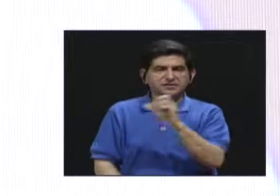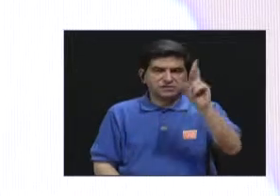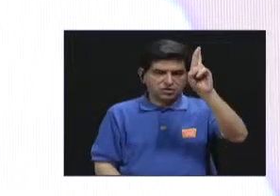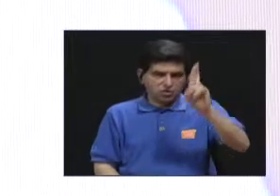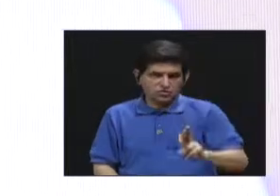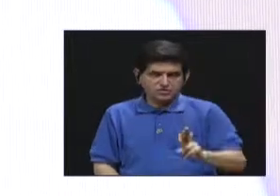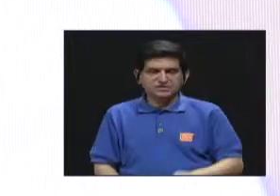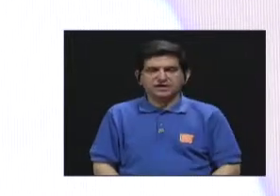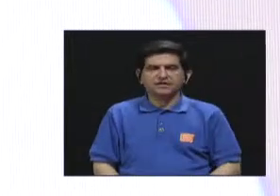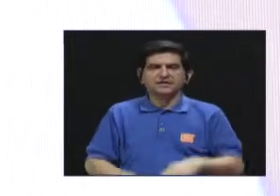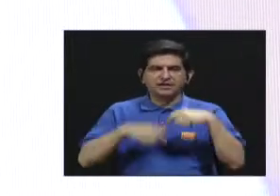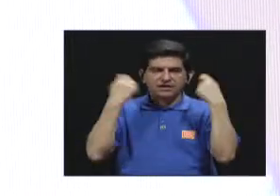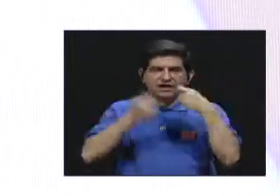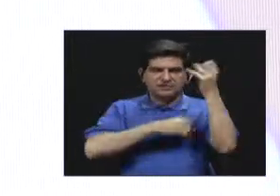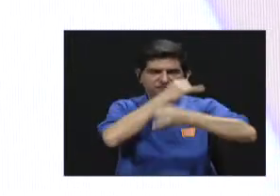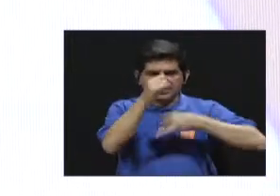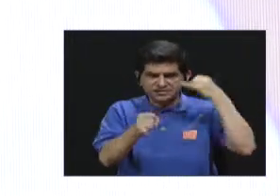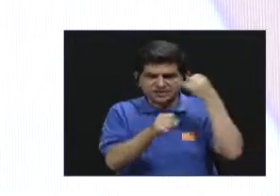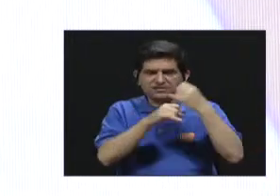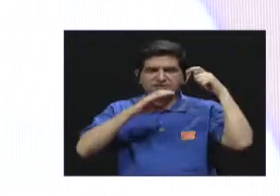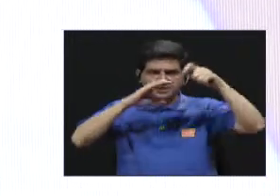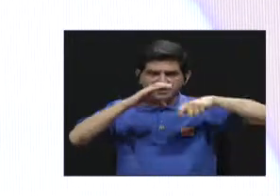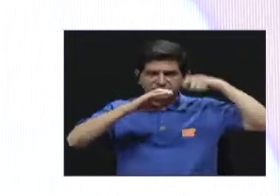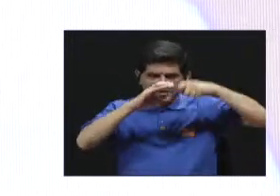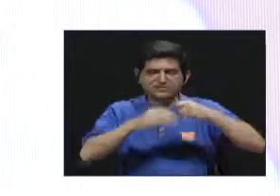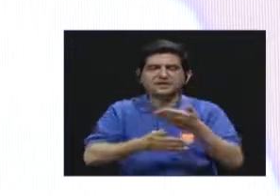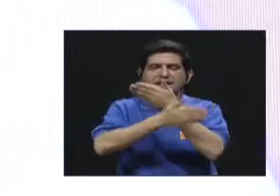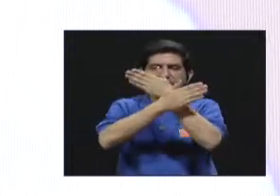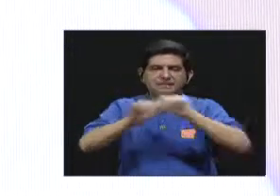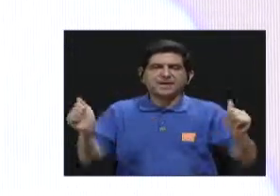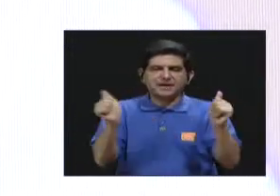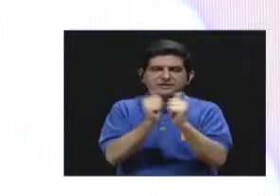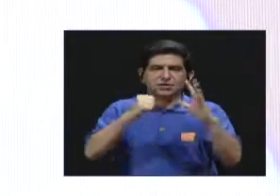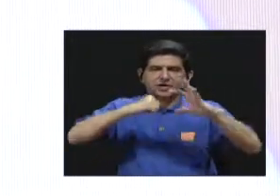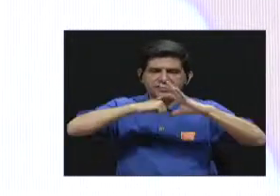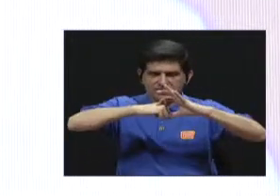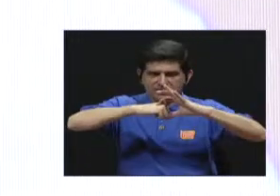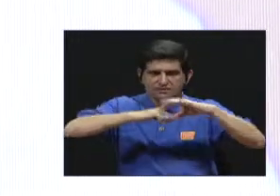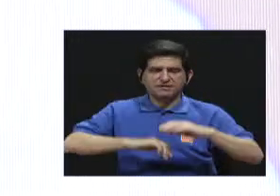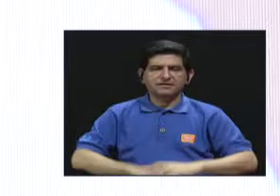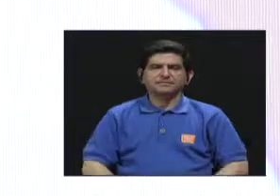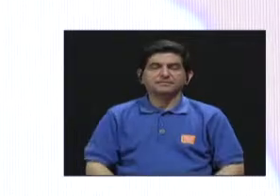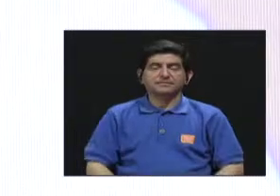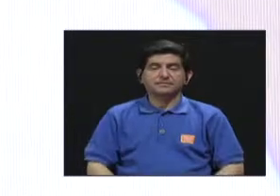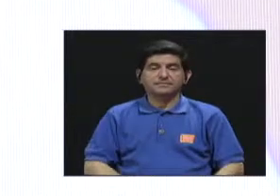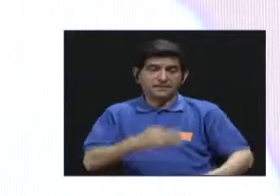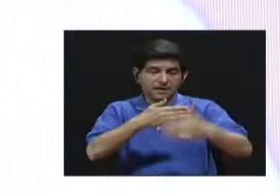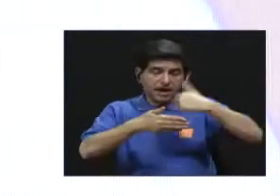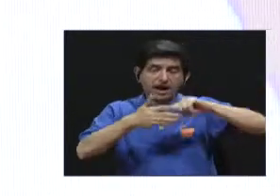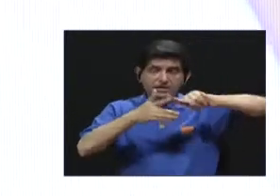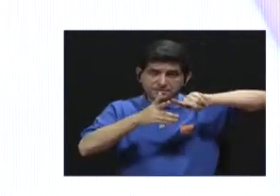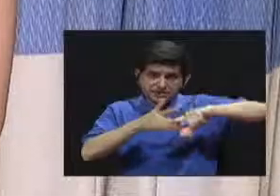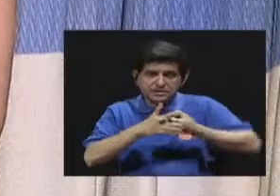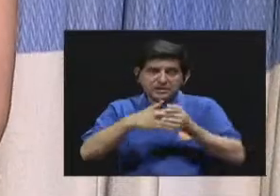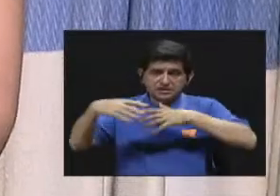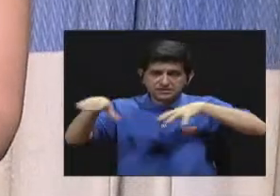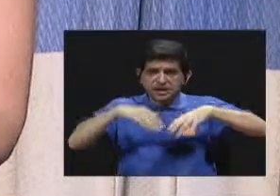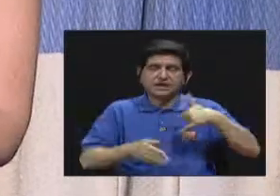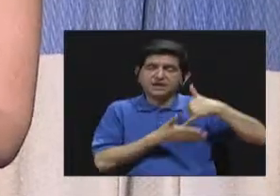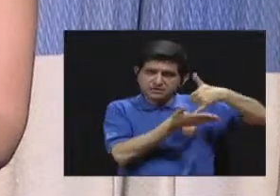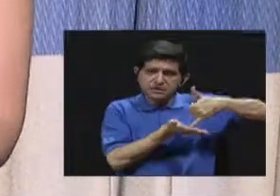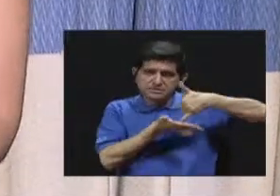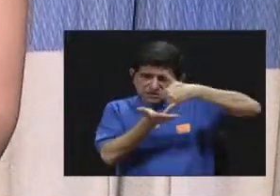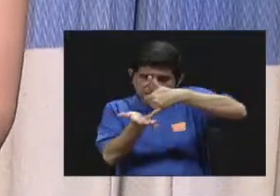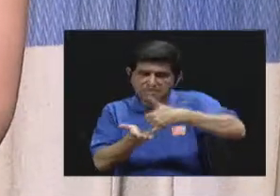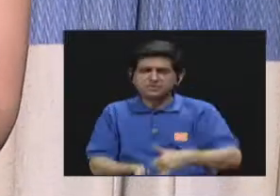del Costa Rica Festival Internacional de Cine Paz con la Tierra. Antes de iniciar con la ceremonia